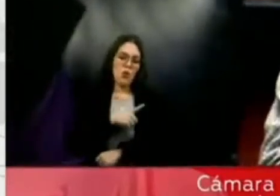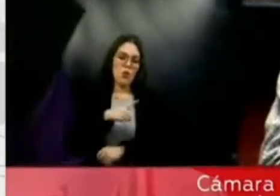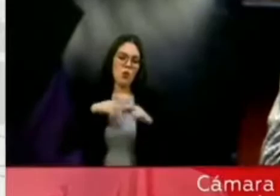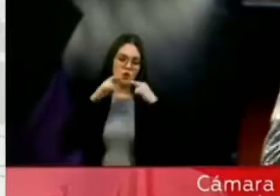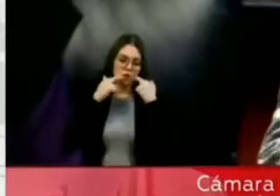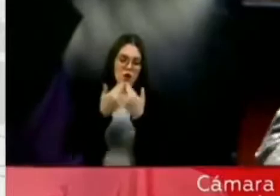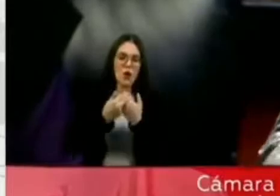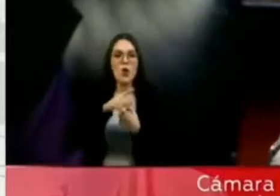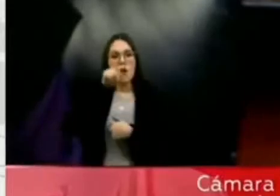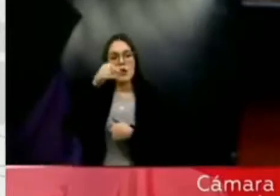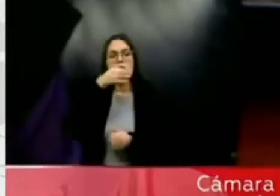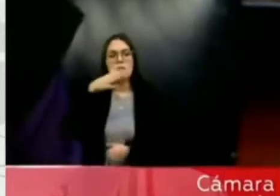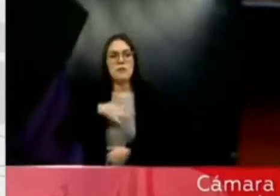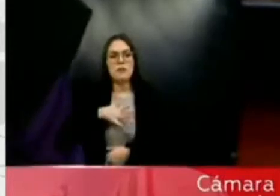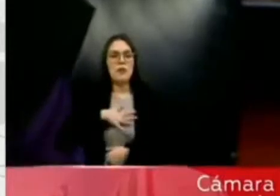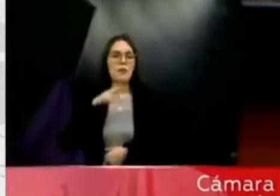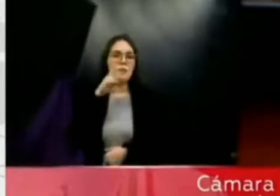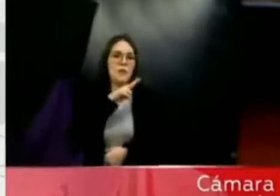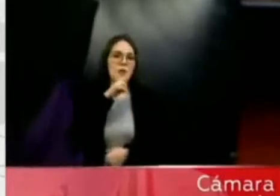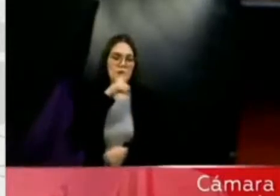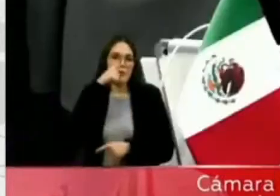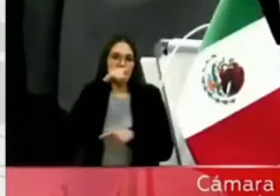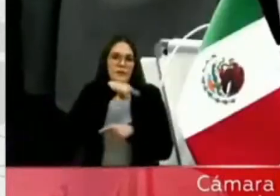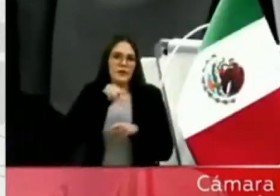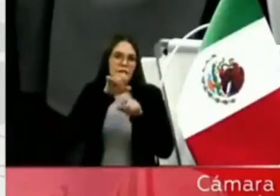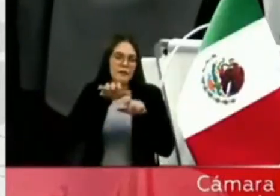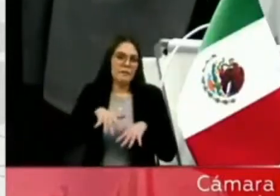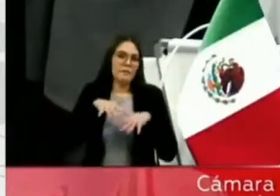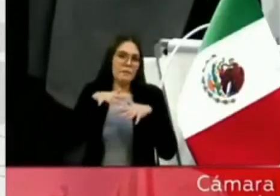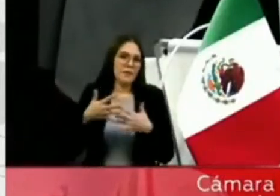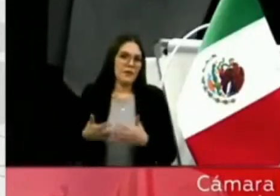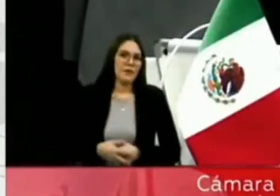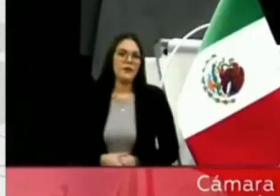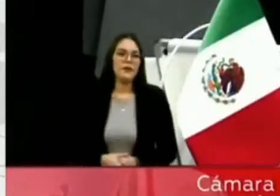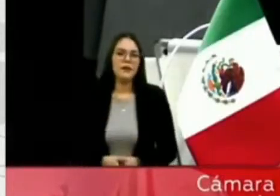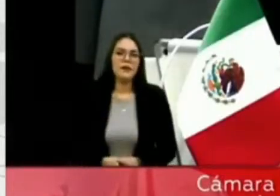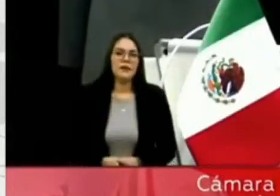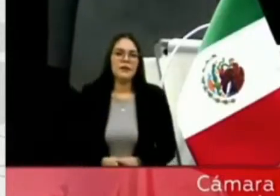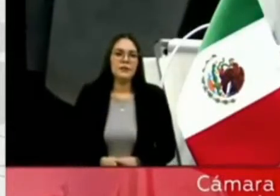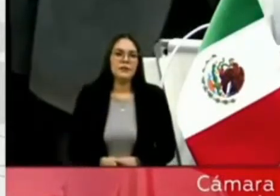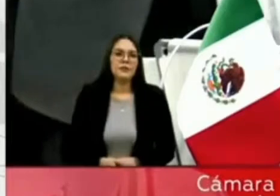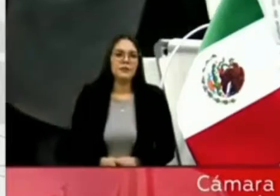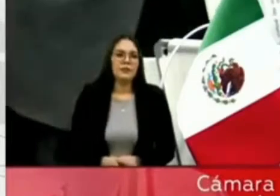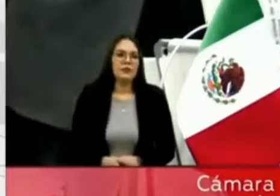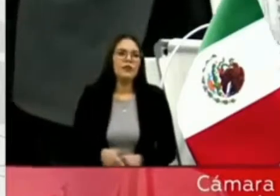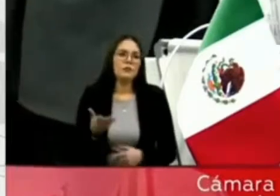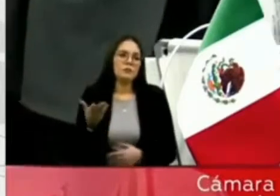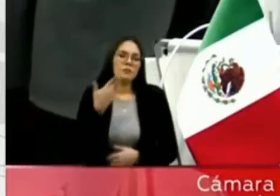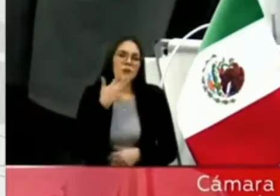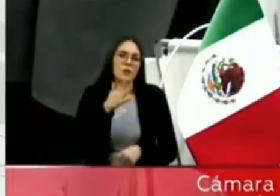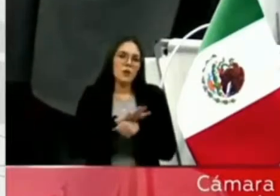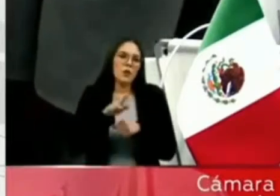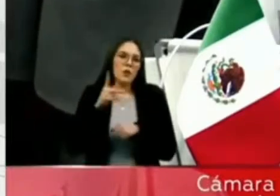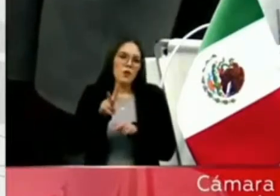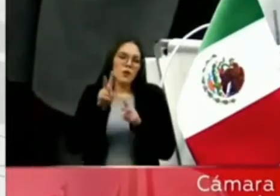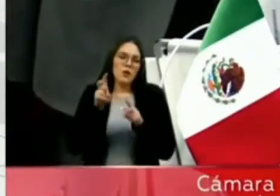cuenta a la Asamblea. Gracias. Muy bien. Sí, ¿con qué objeto, senador Castañeda?